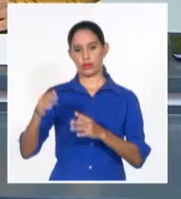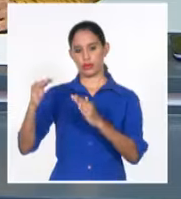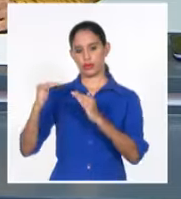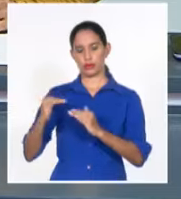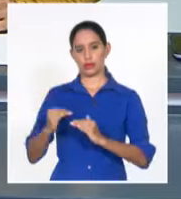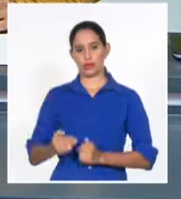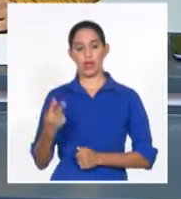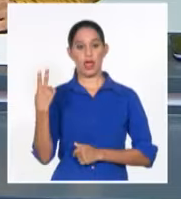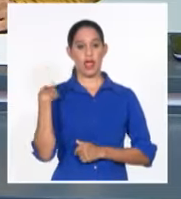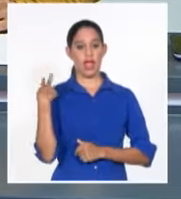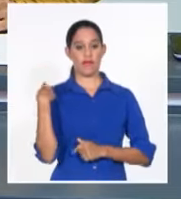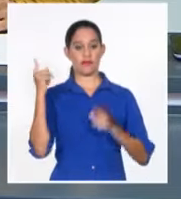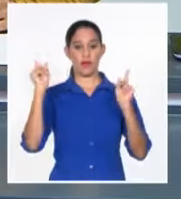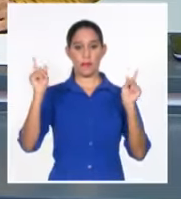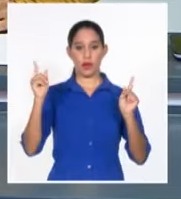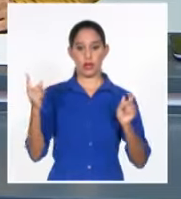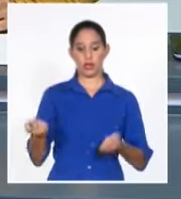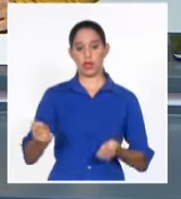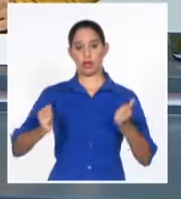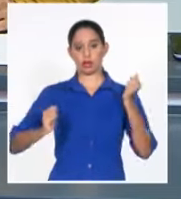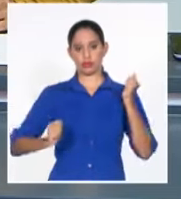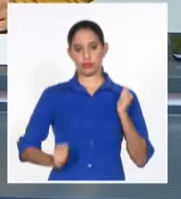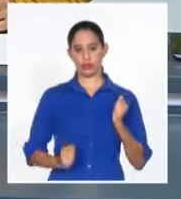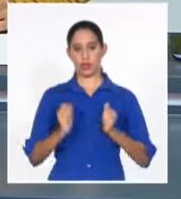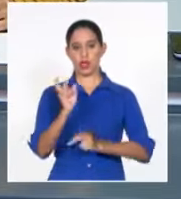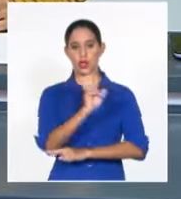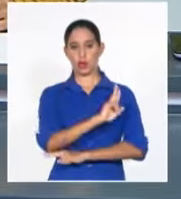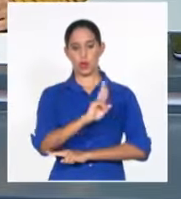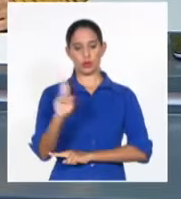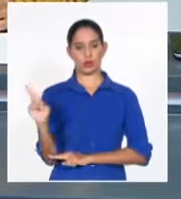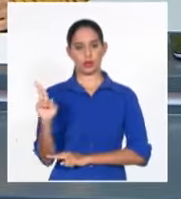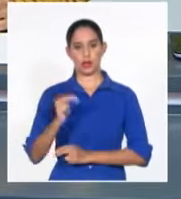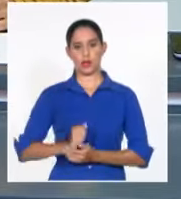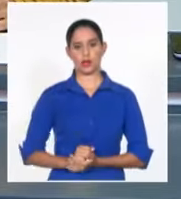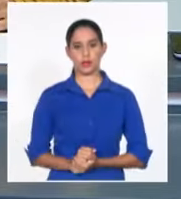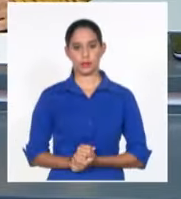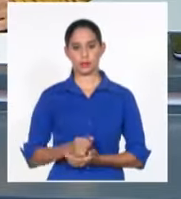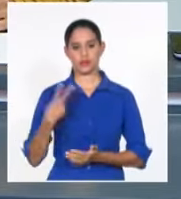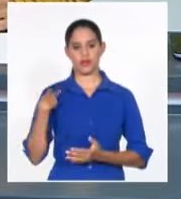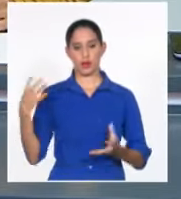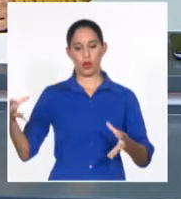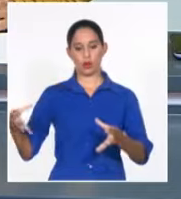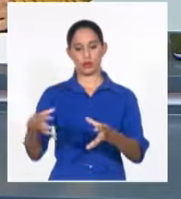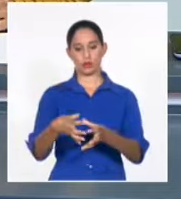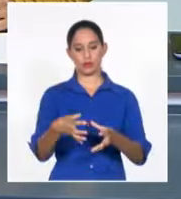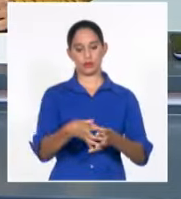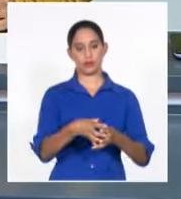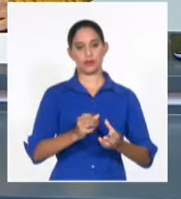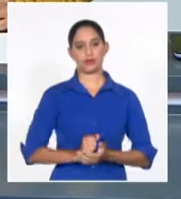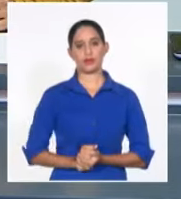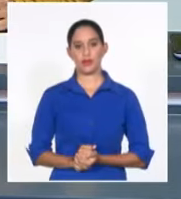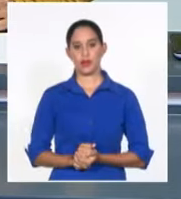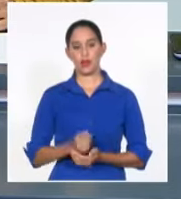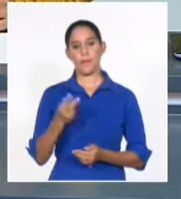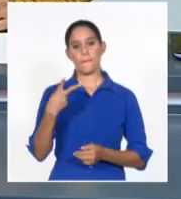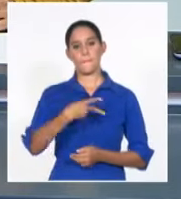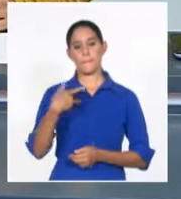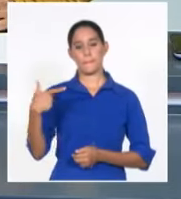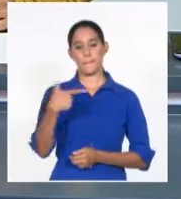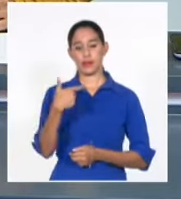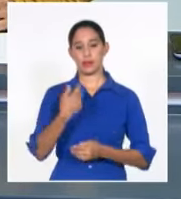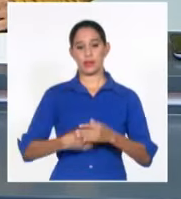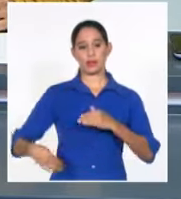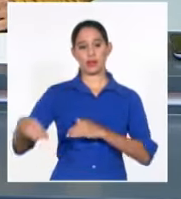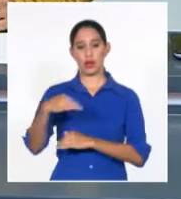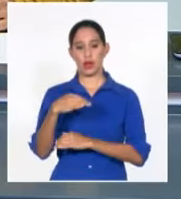Dirección Política de las Fuerzas Armadas Revolucionarias, y el General de Brigada Jesús Burón David, Viceministro del Interior.